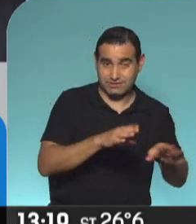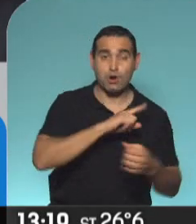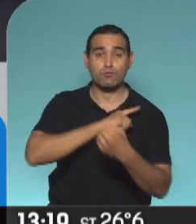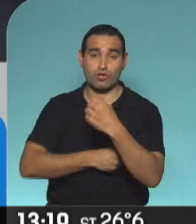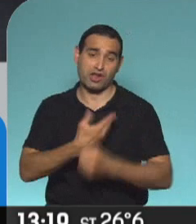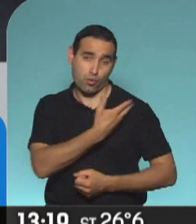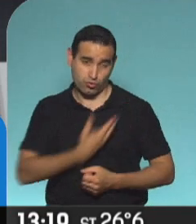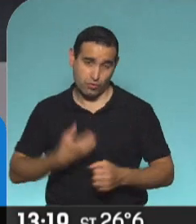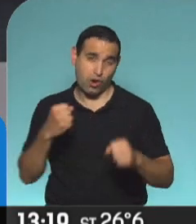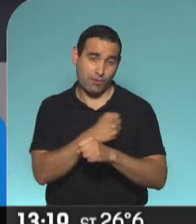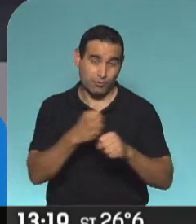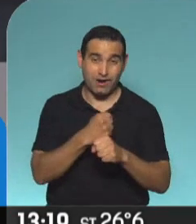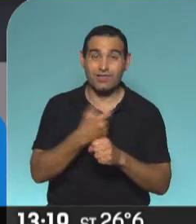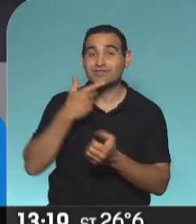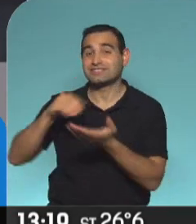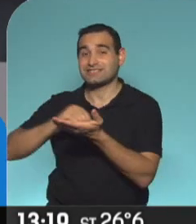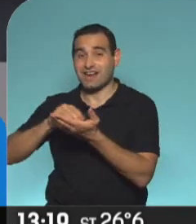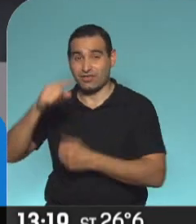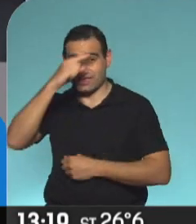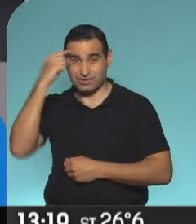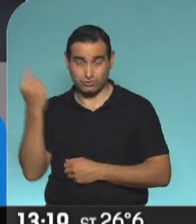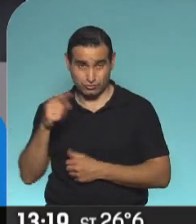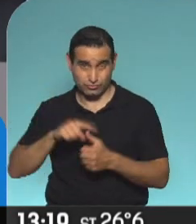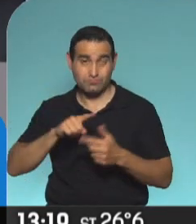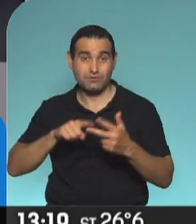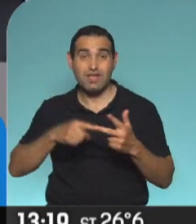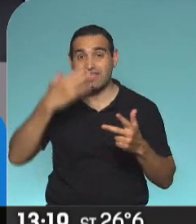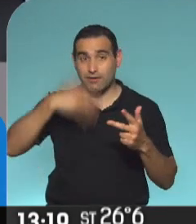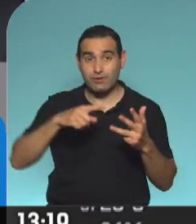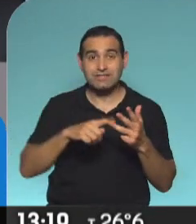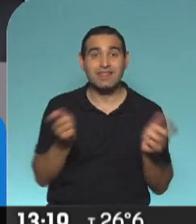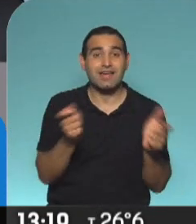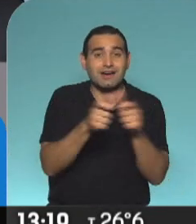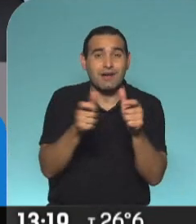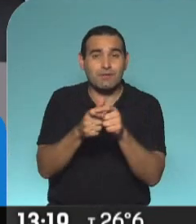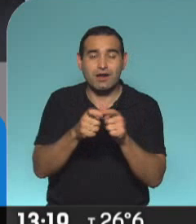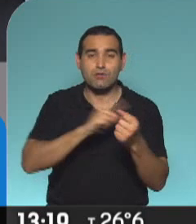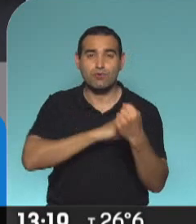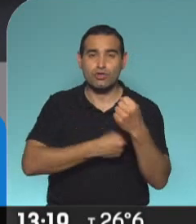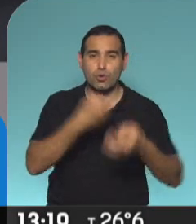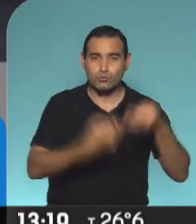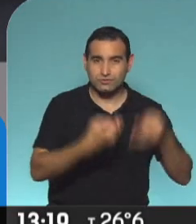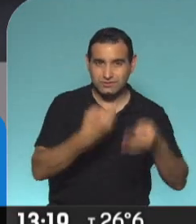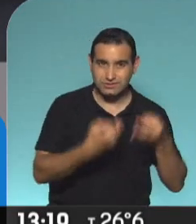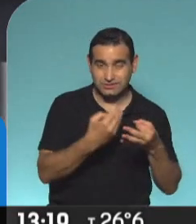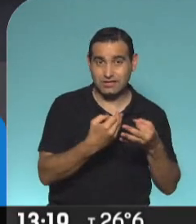Poder Ejecutivo, por el Senado de la Nación y luego por las cámaras del Poder Judicial, los órganos de